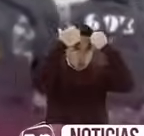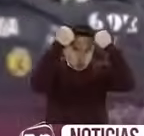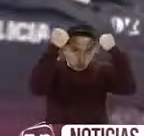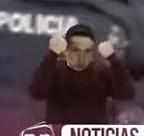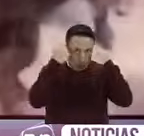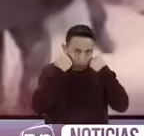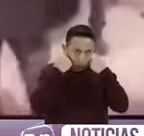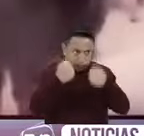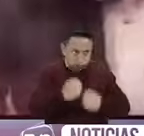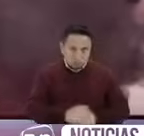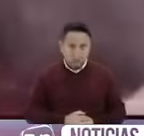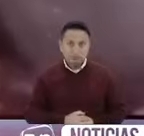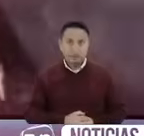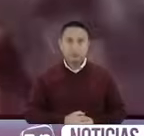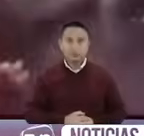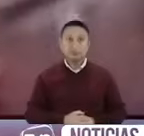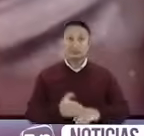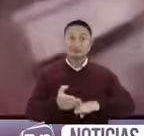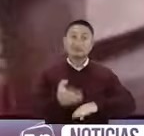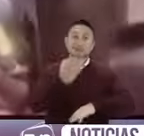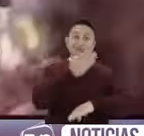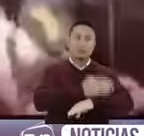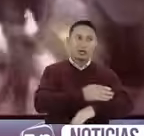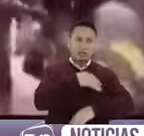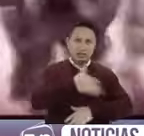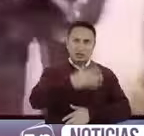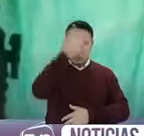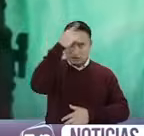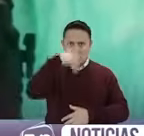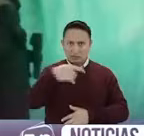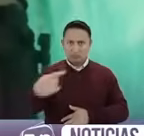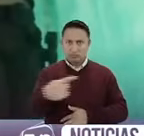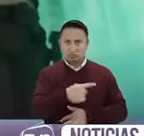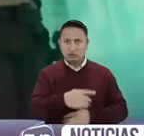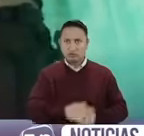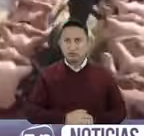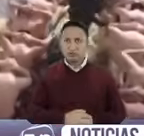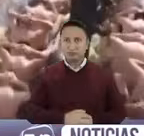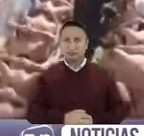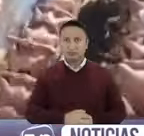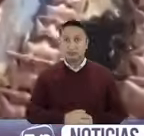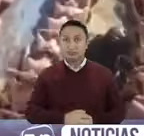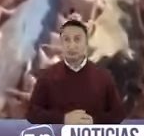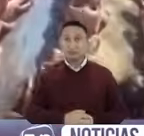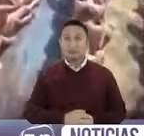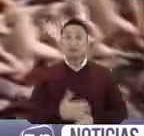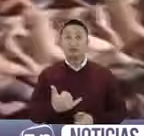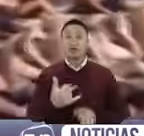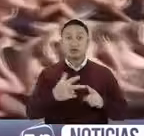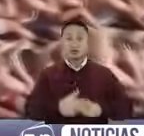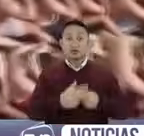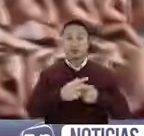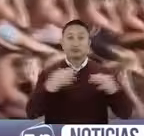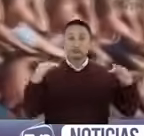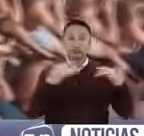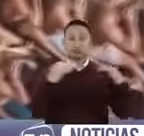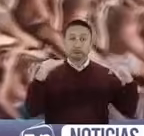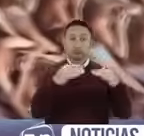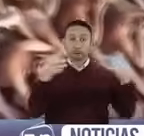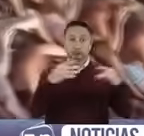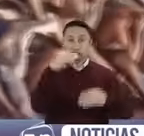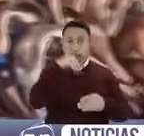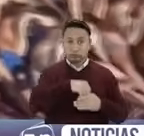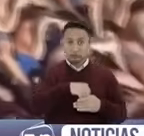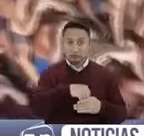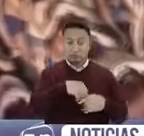debió haber hecho hace mucho tiempo. Era el estado de guerra interna y permitirle a los